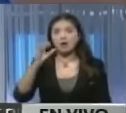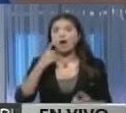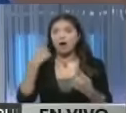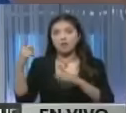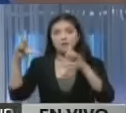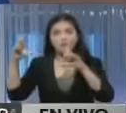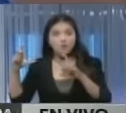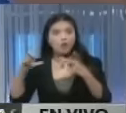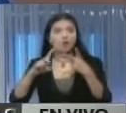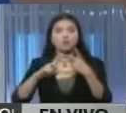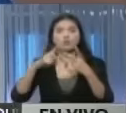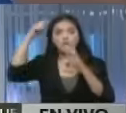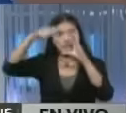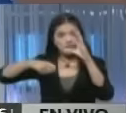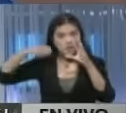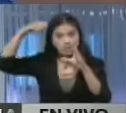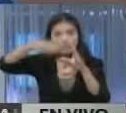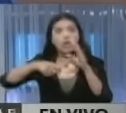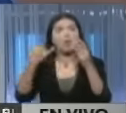fotos, allí están los videos,